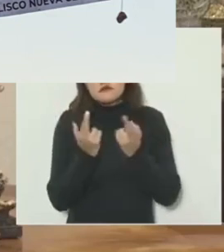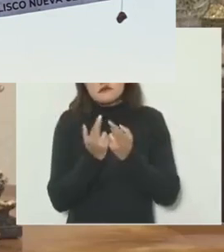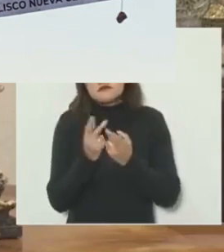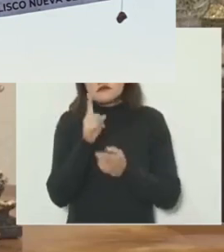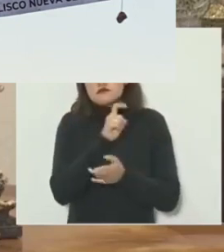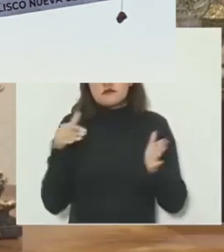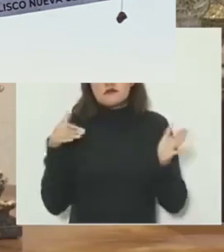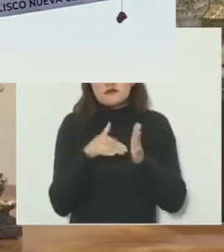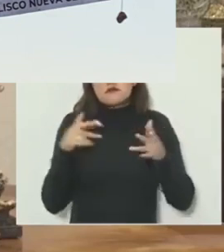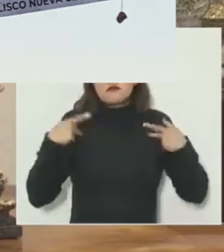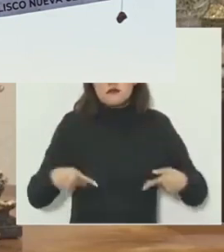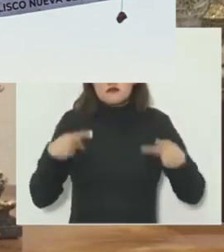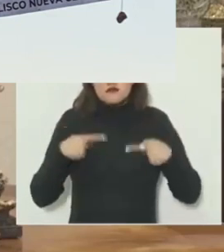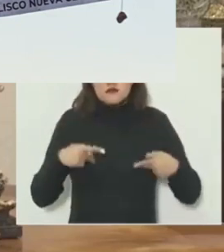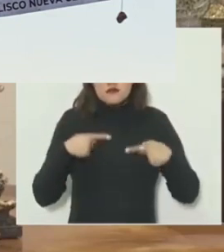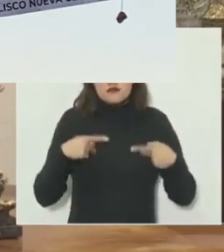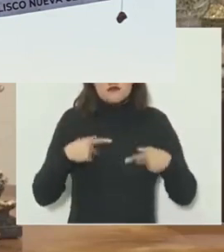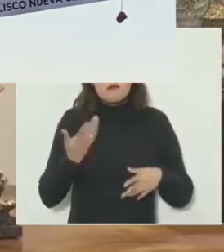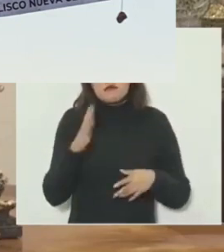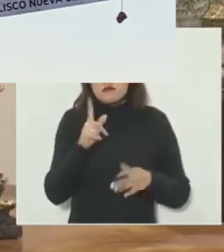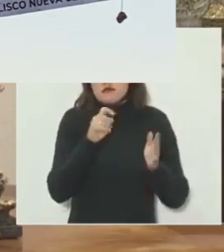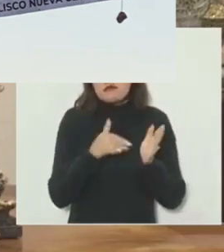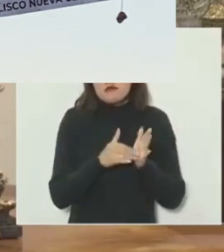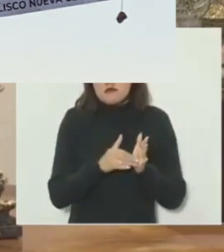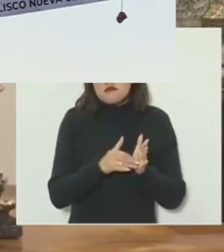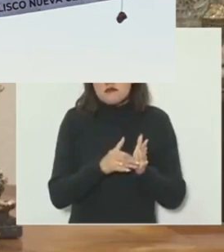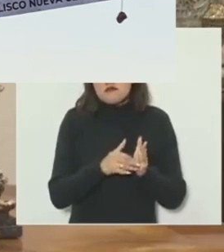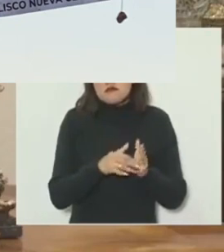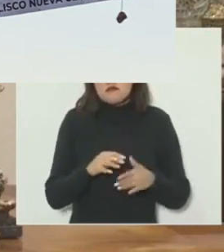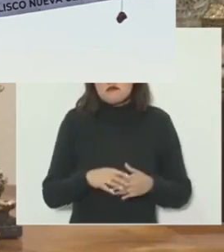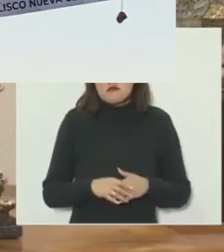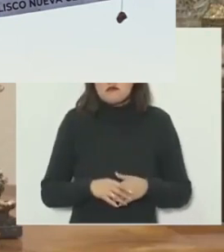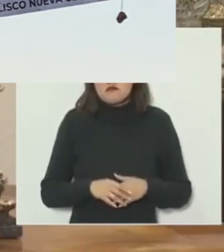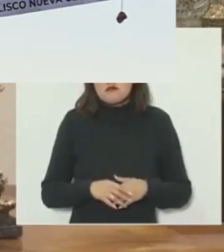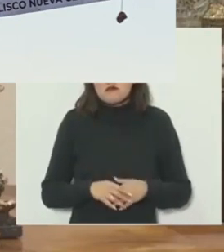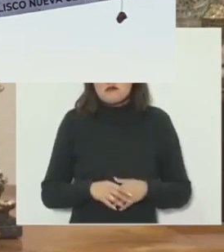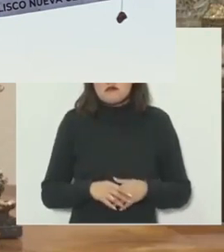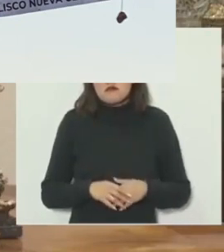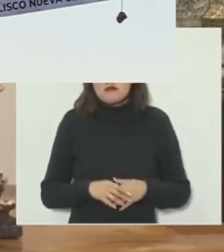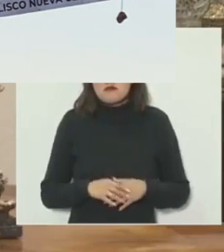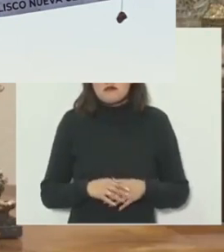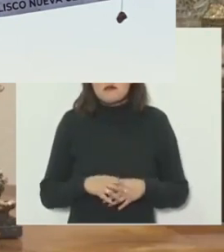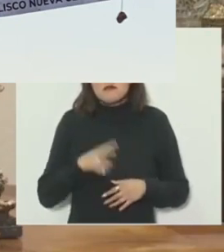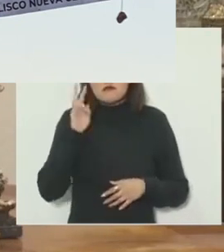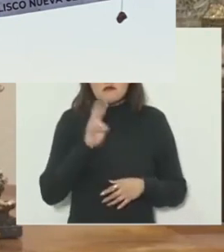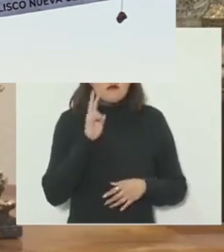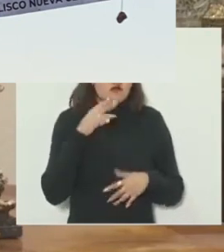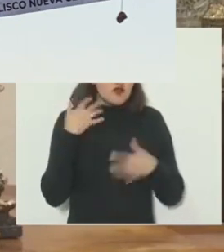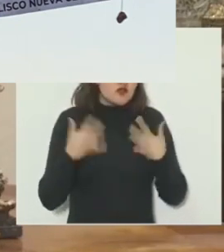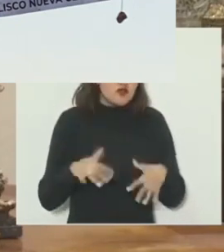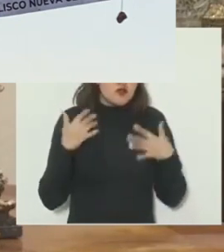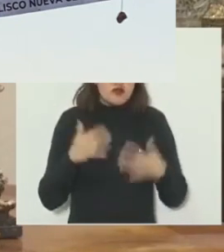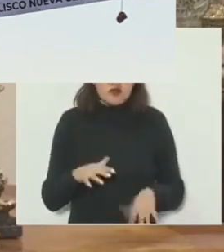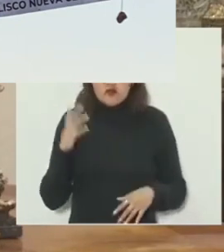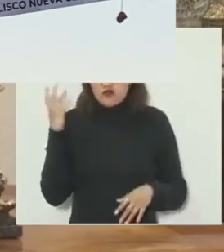trataba de un guasón, del guasón poblano, e incluso lo denominó el guasóntle, por ser del estado